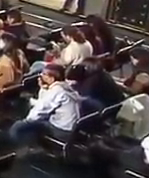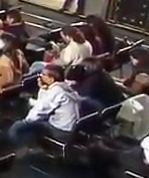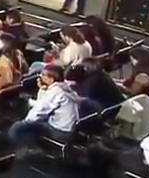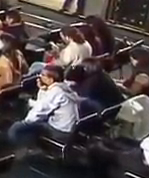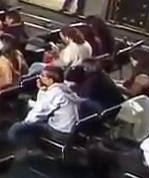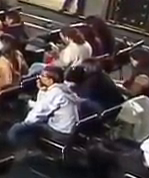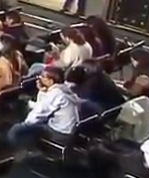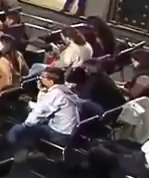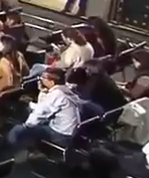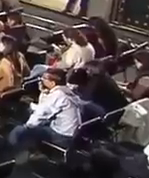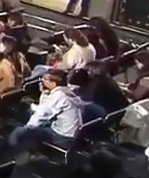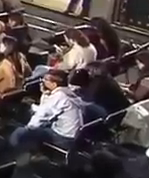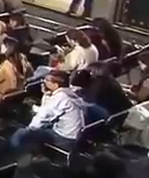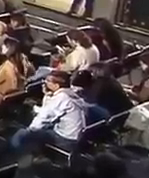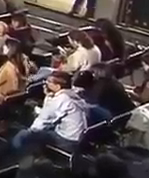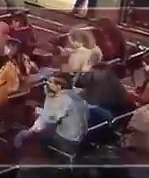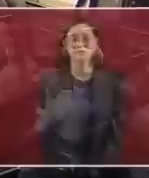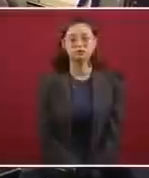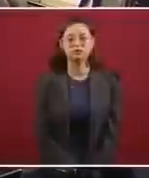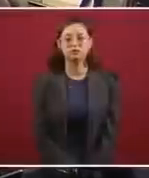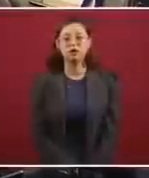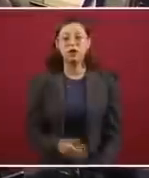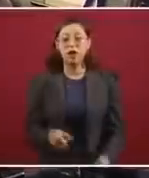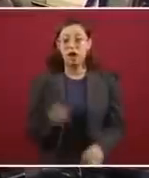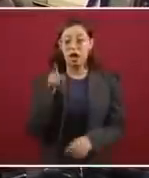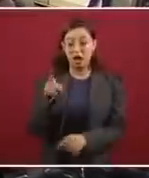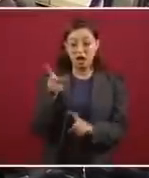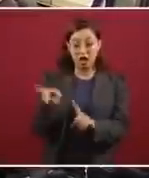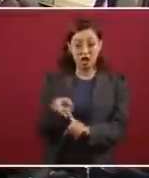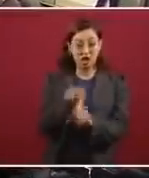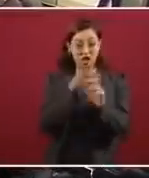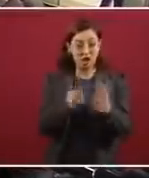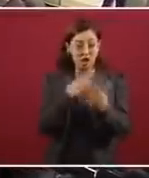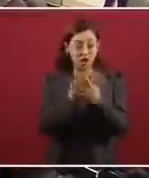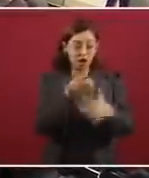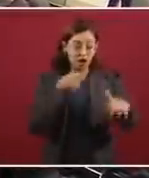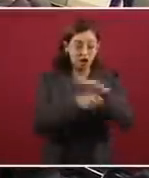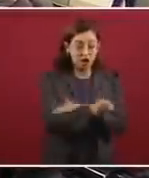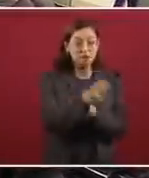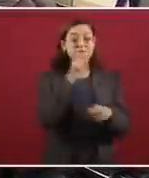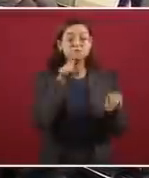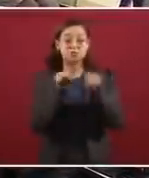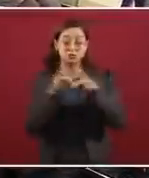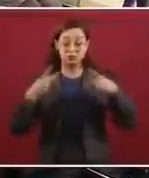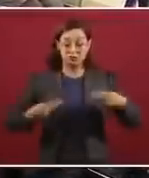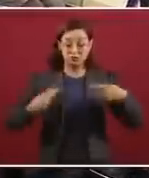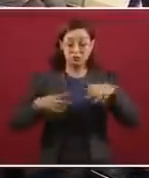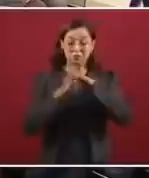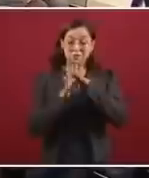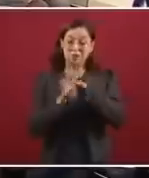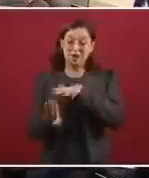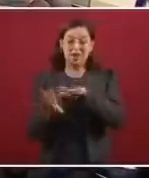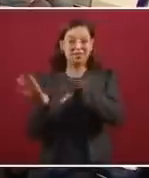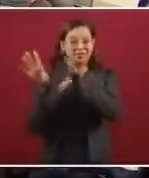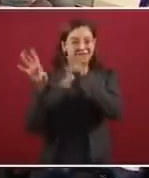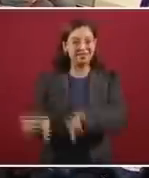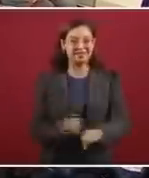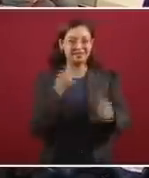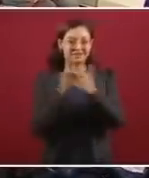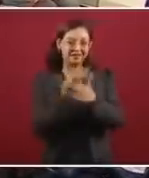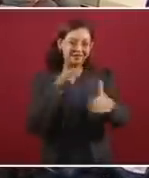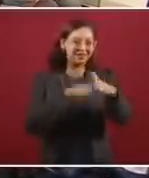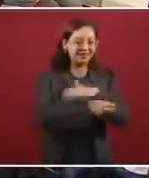forma de que liberen a los migrantes. Nos hemos dedicado a